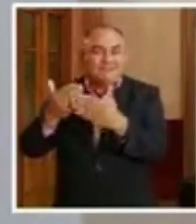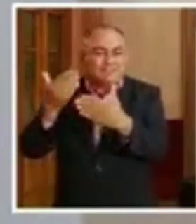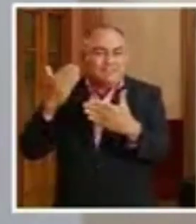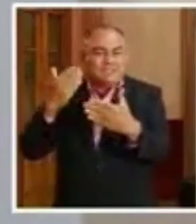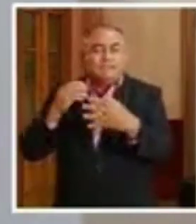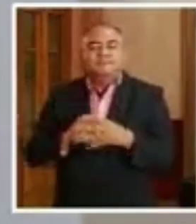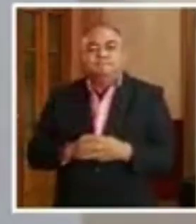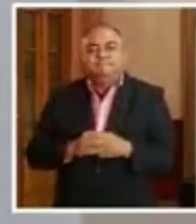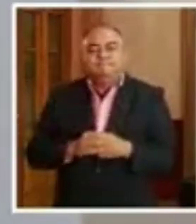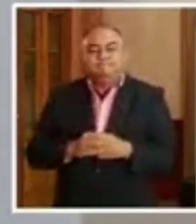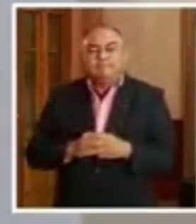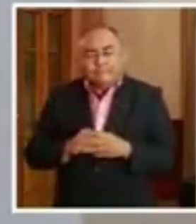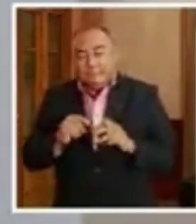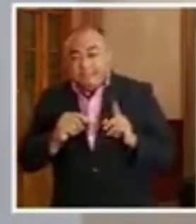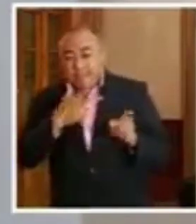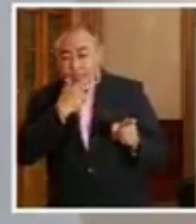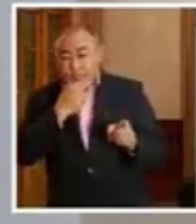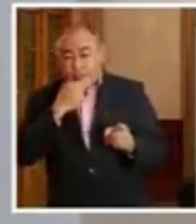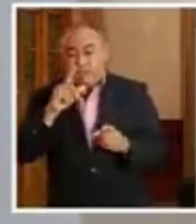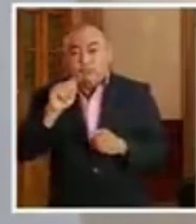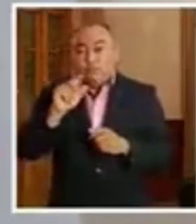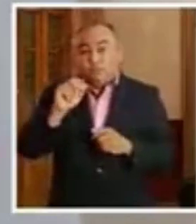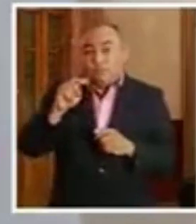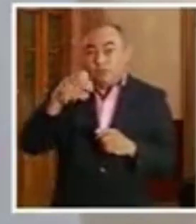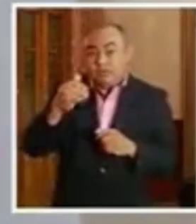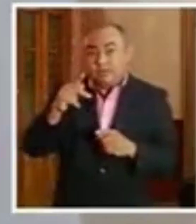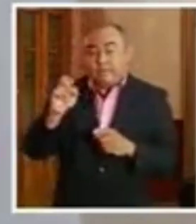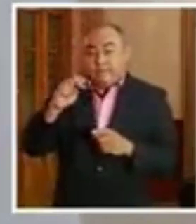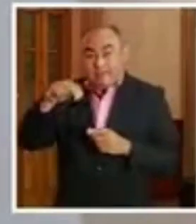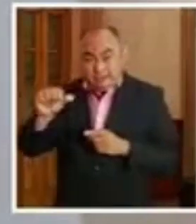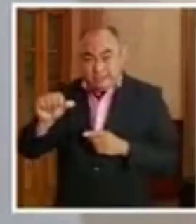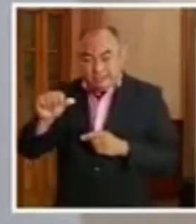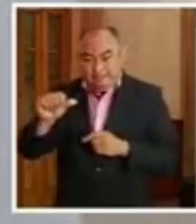El ciudadano Tony Pena, que fue nota,